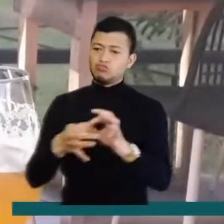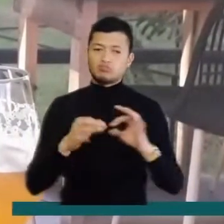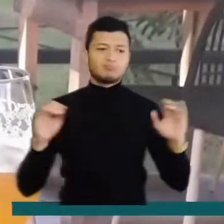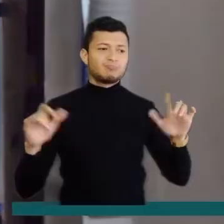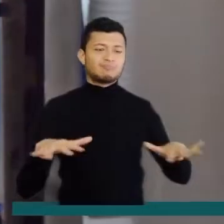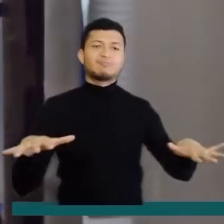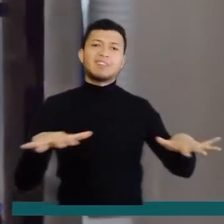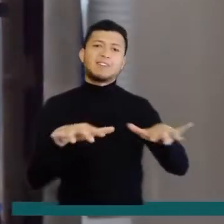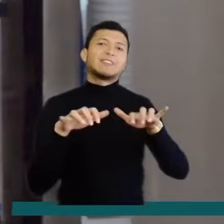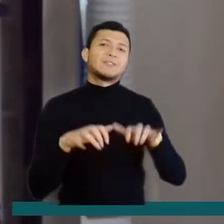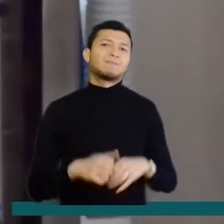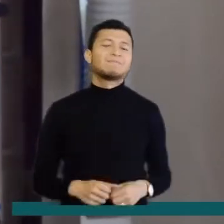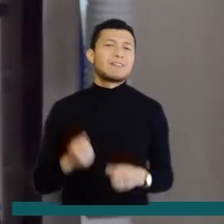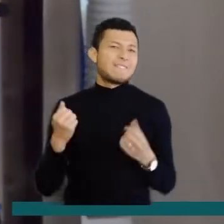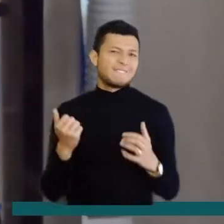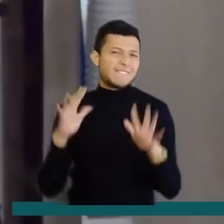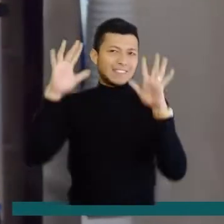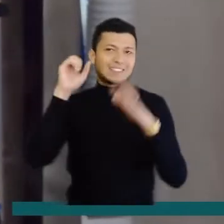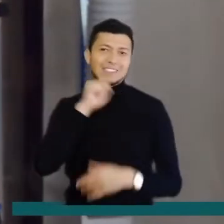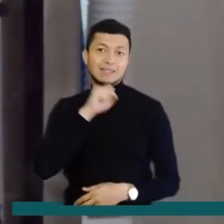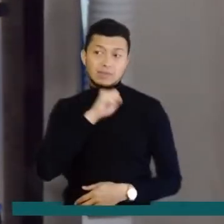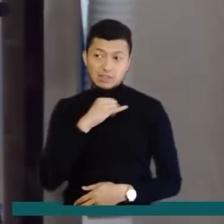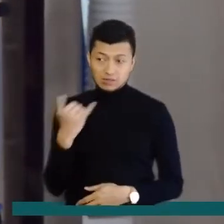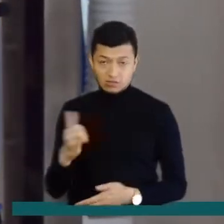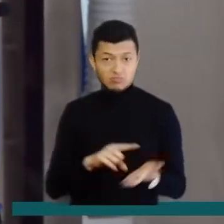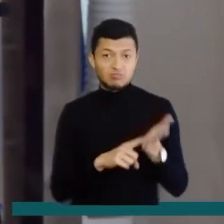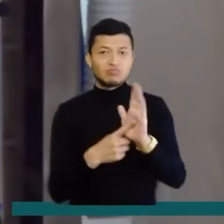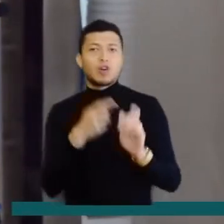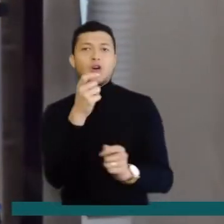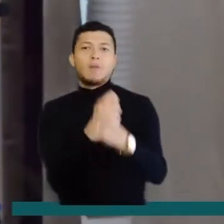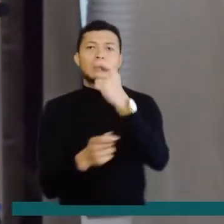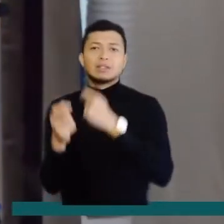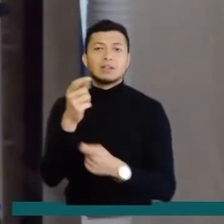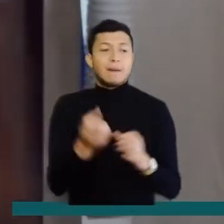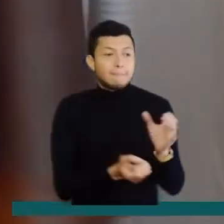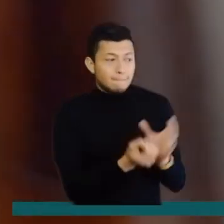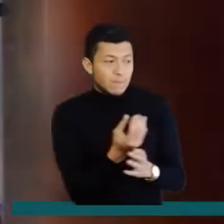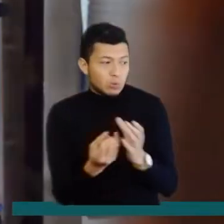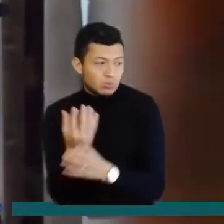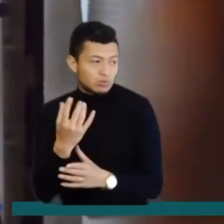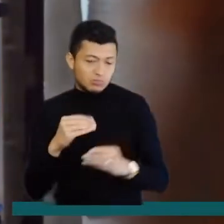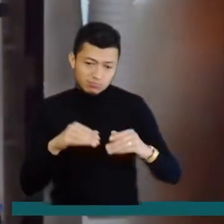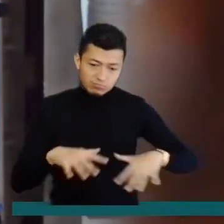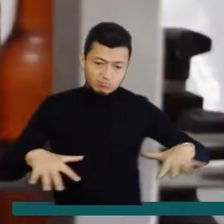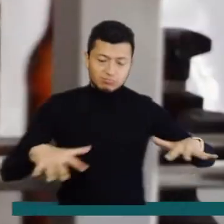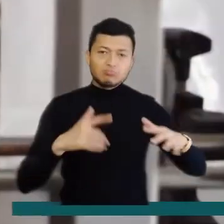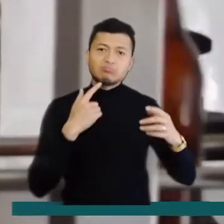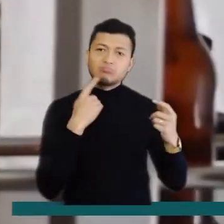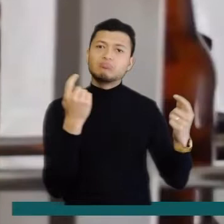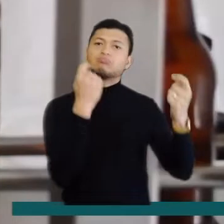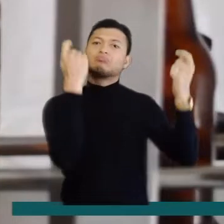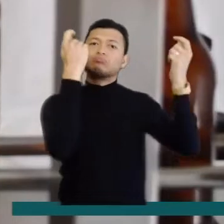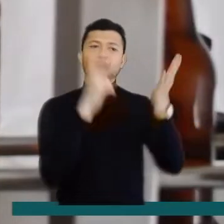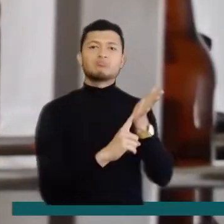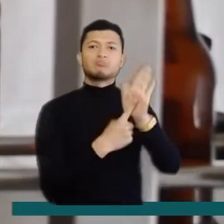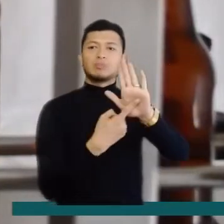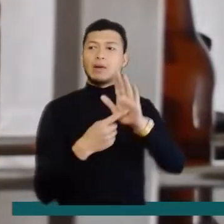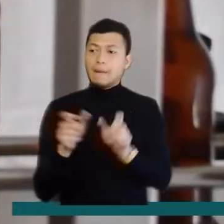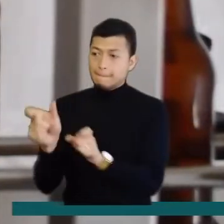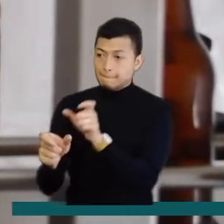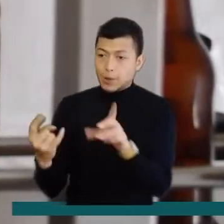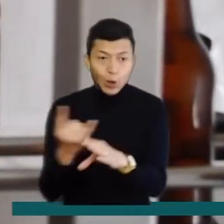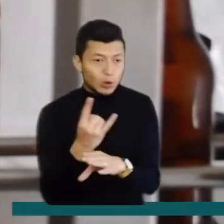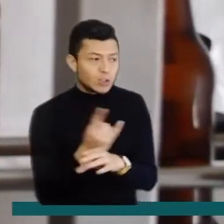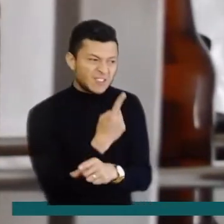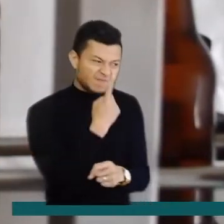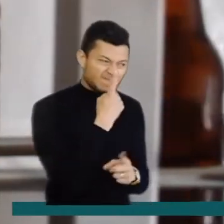este evento. El Festival de la Cerveza busca convertirse en una vitrina comercial y brindarle a los productores un espacio de promoción y a los consumidores la